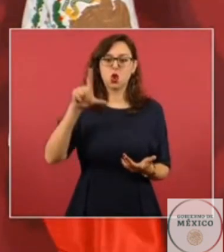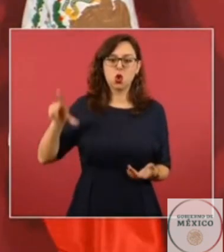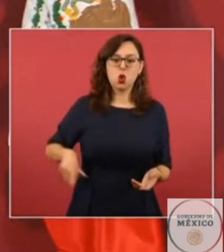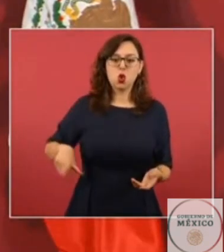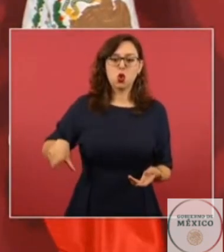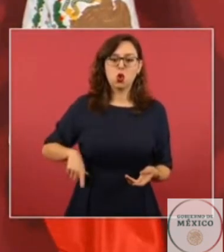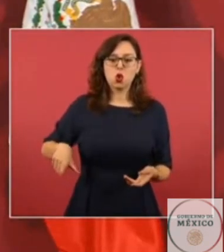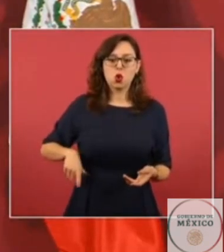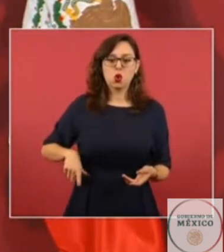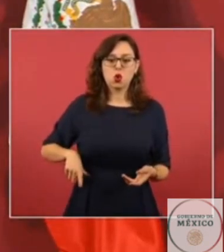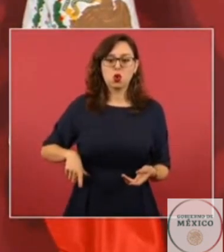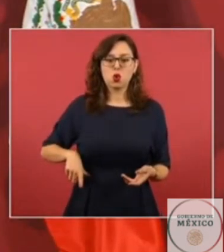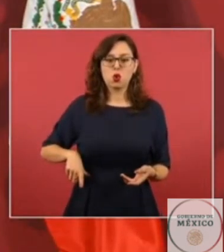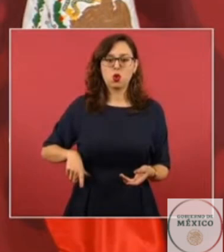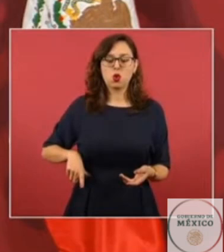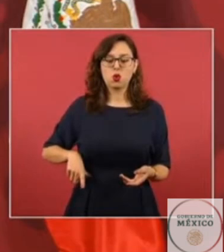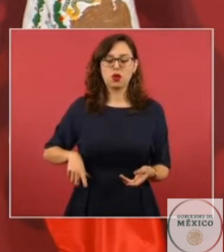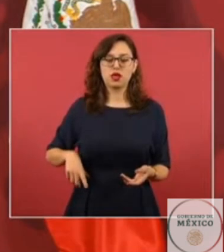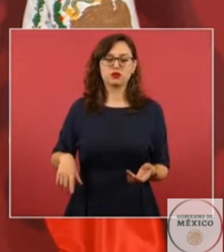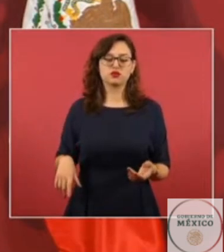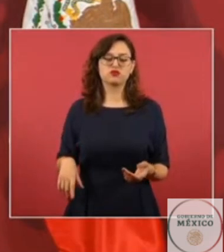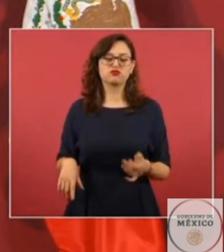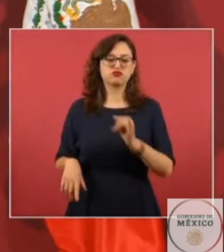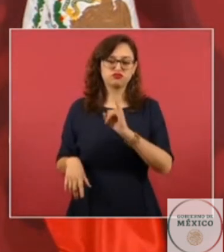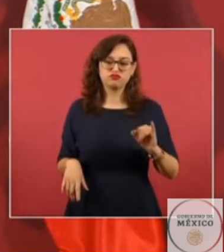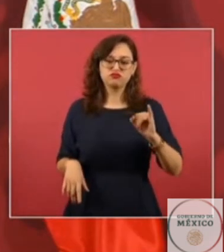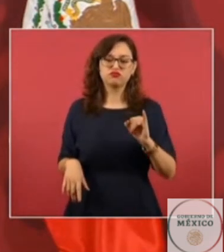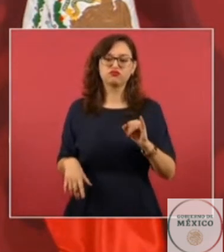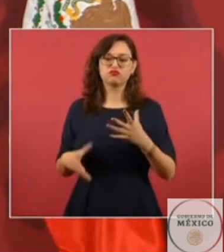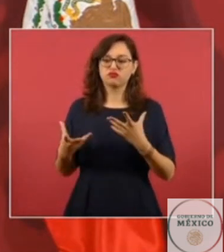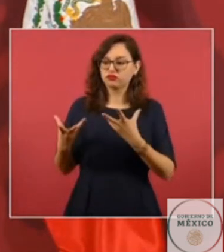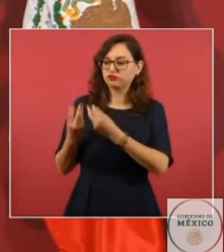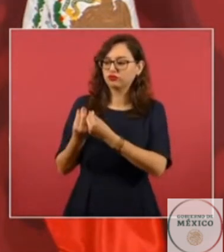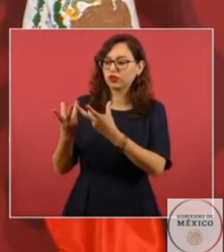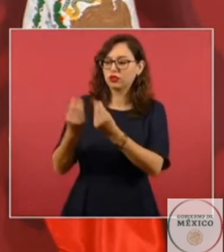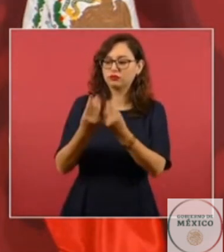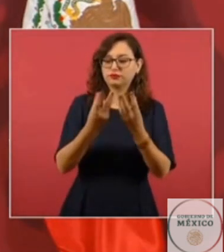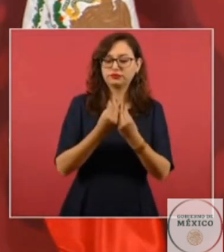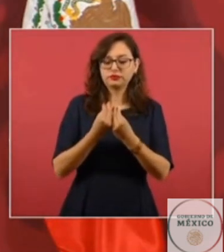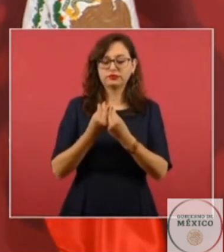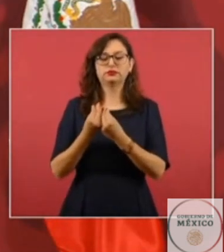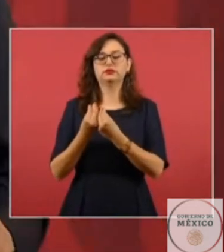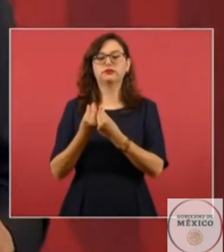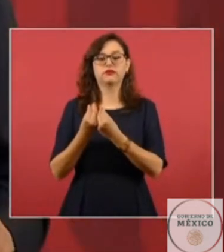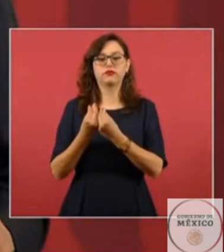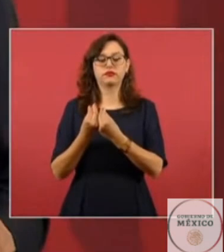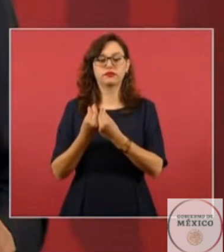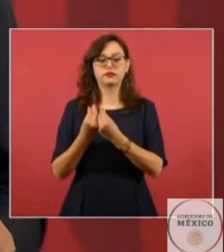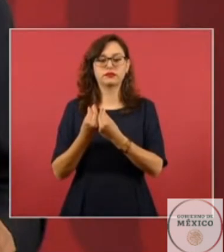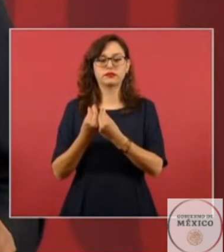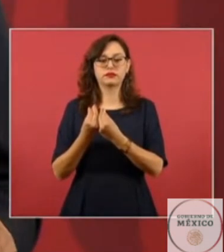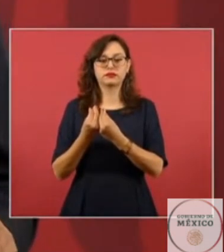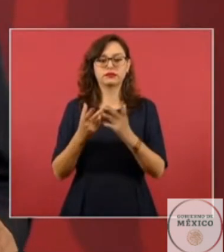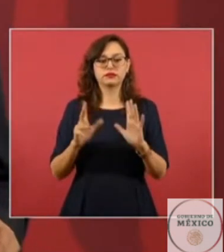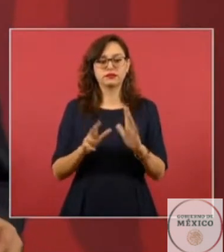gobiernos de izquierda, que yo no les llamo como ellos les llaman,